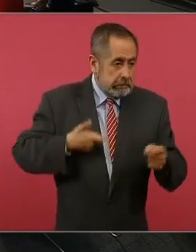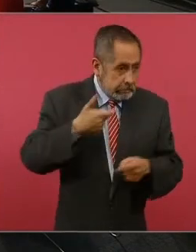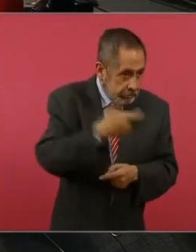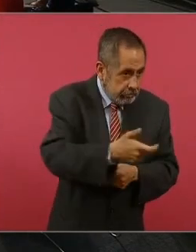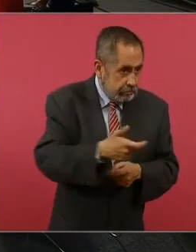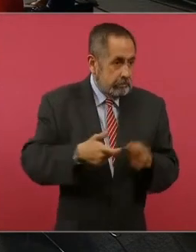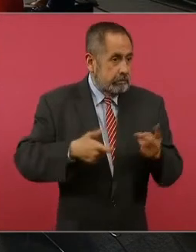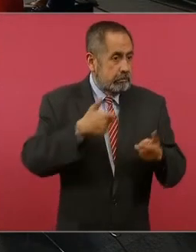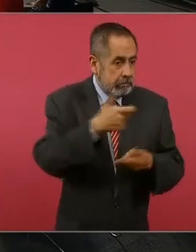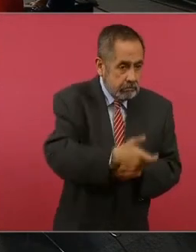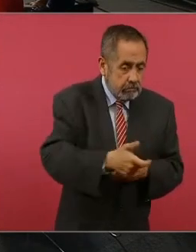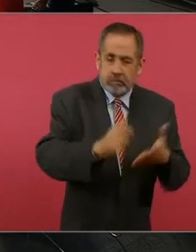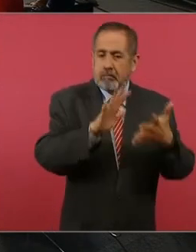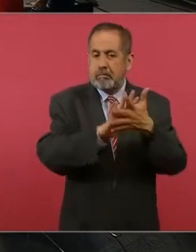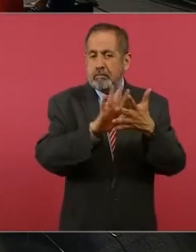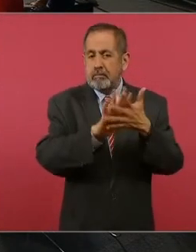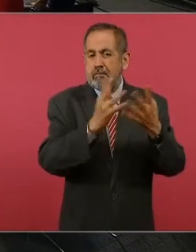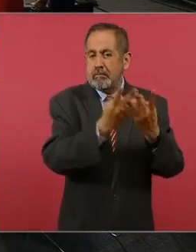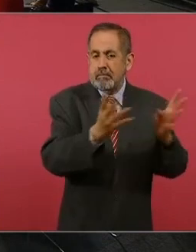eran reclusorios,